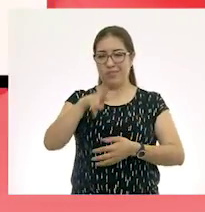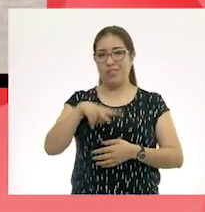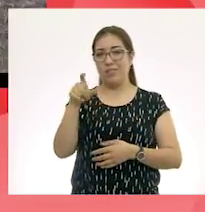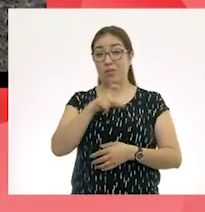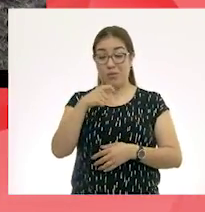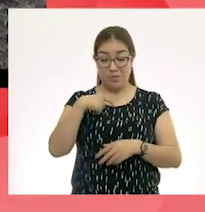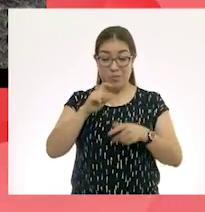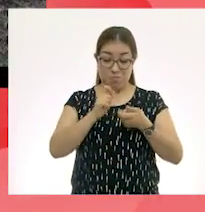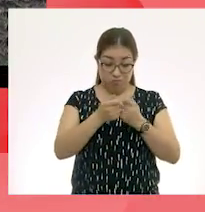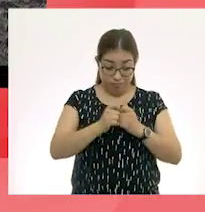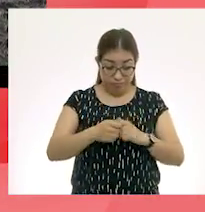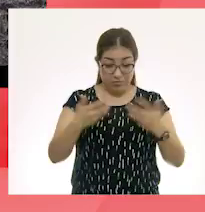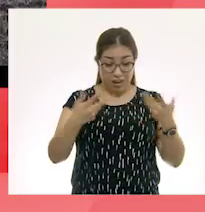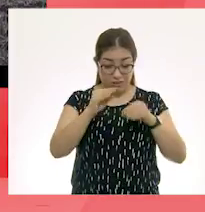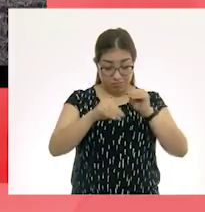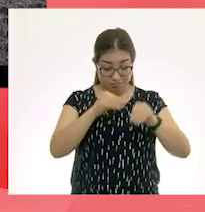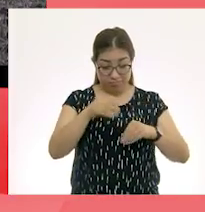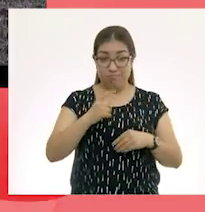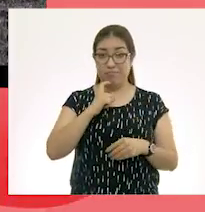paga.